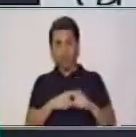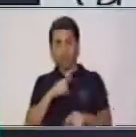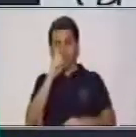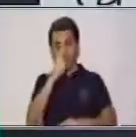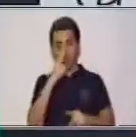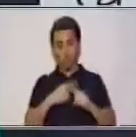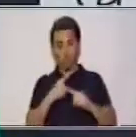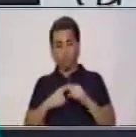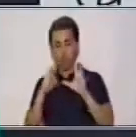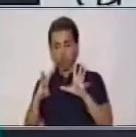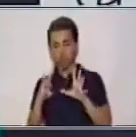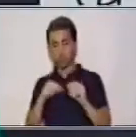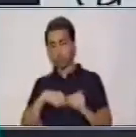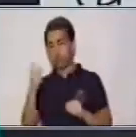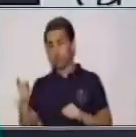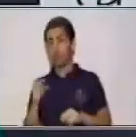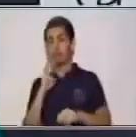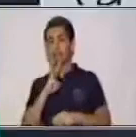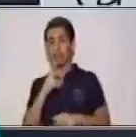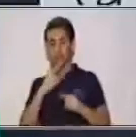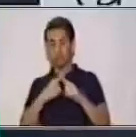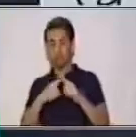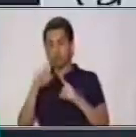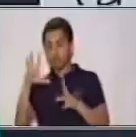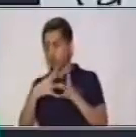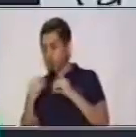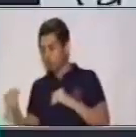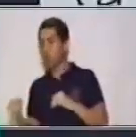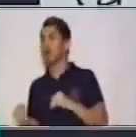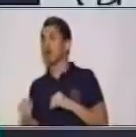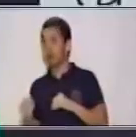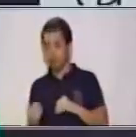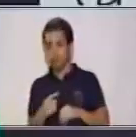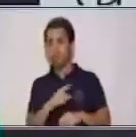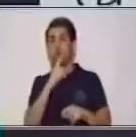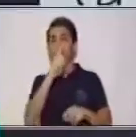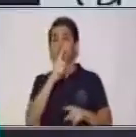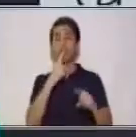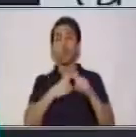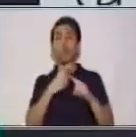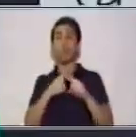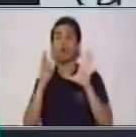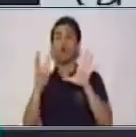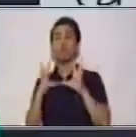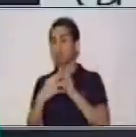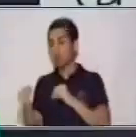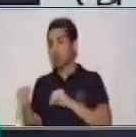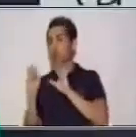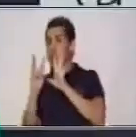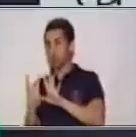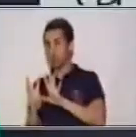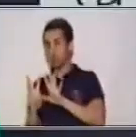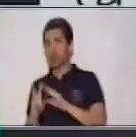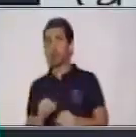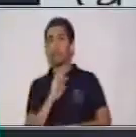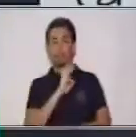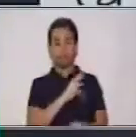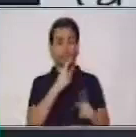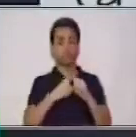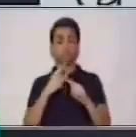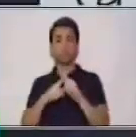abajo. Entonces, aquí nos queda 1 por 8, 8. 3 por